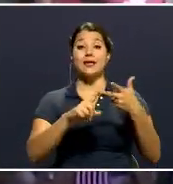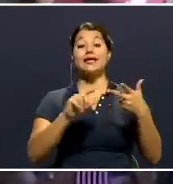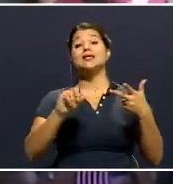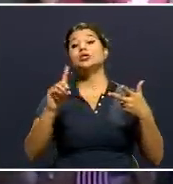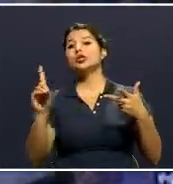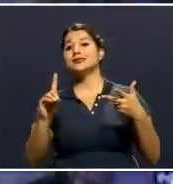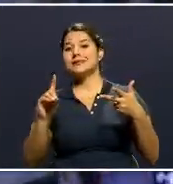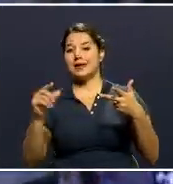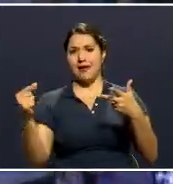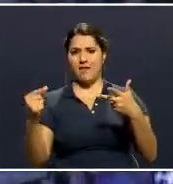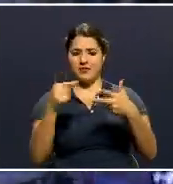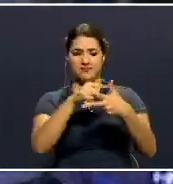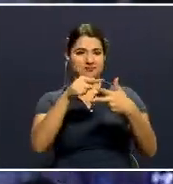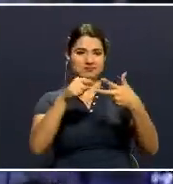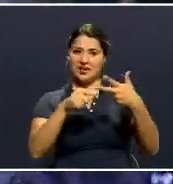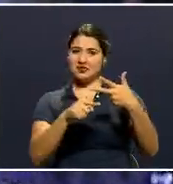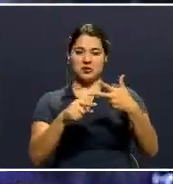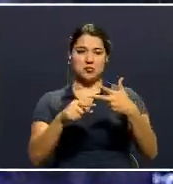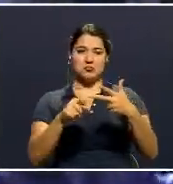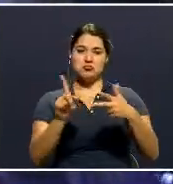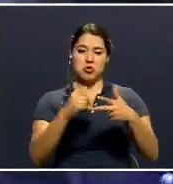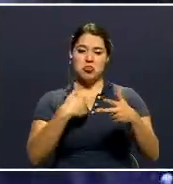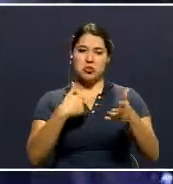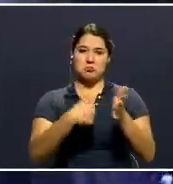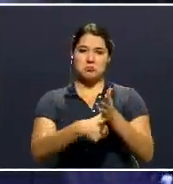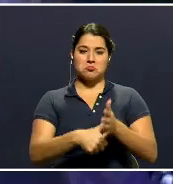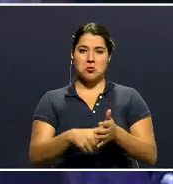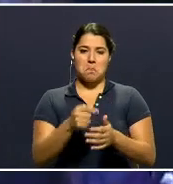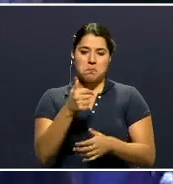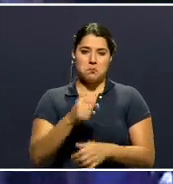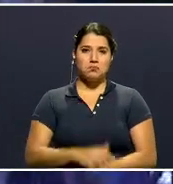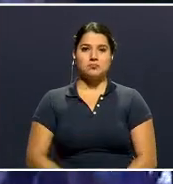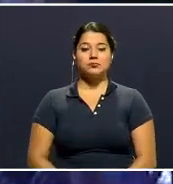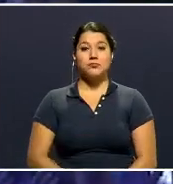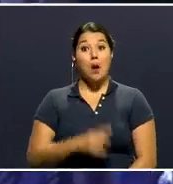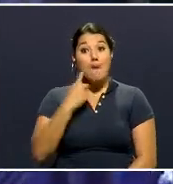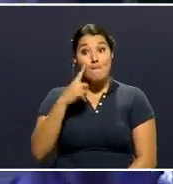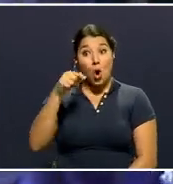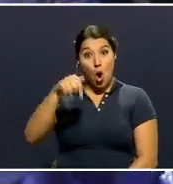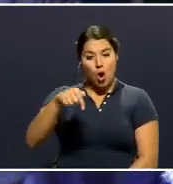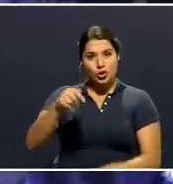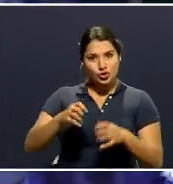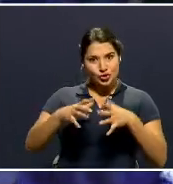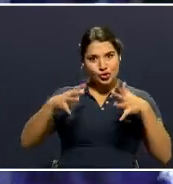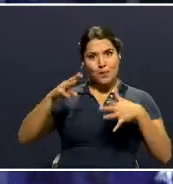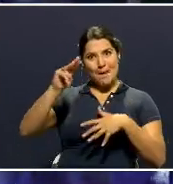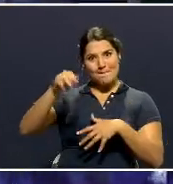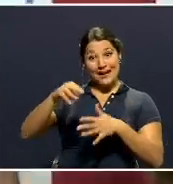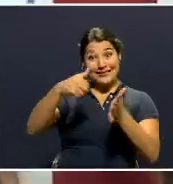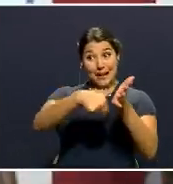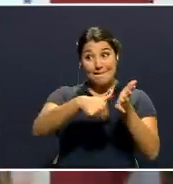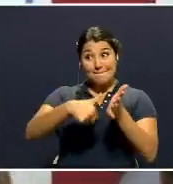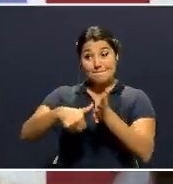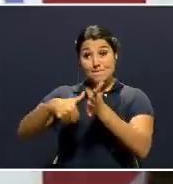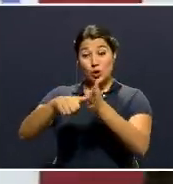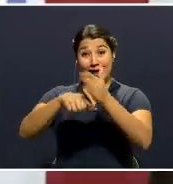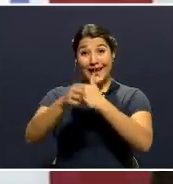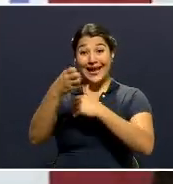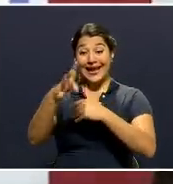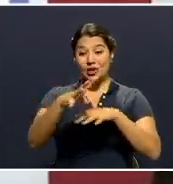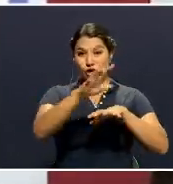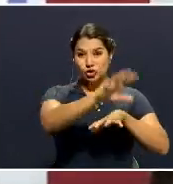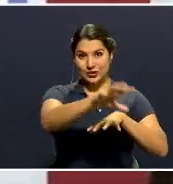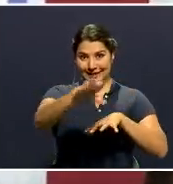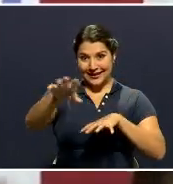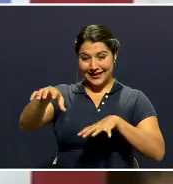Gabbard, quedan totalmente descolgados. Tras este supermartes en el que se vota en 14 estados y se reparte un tercio